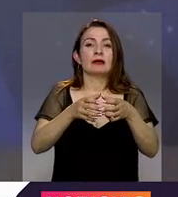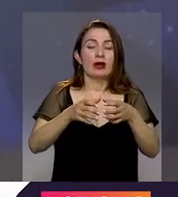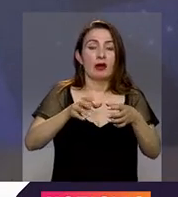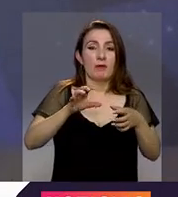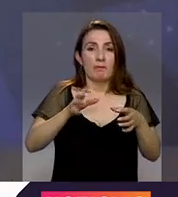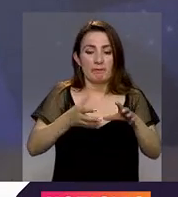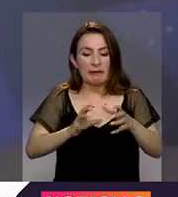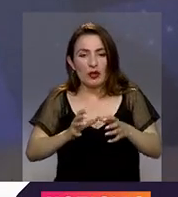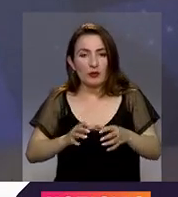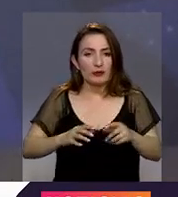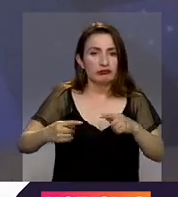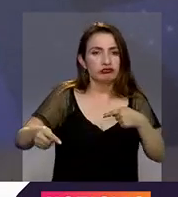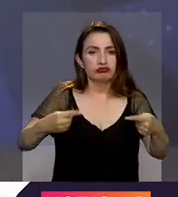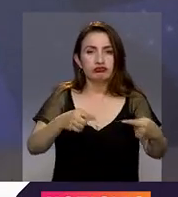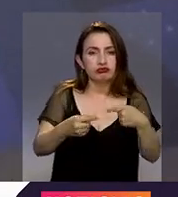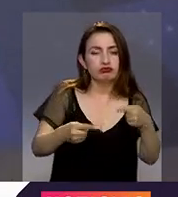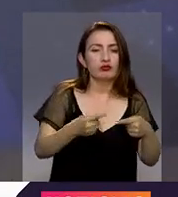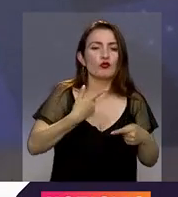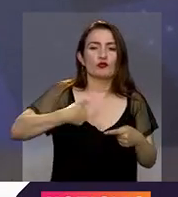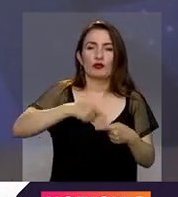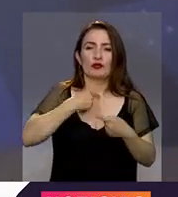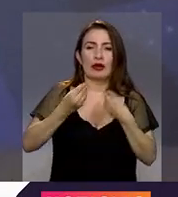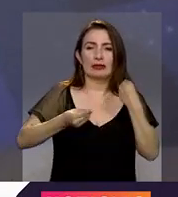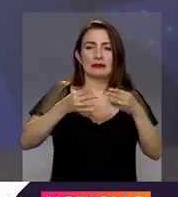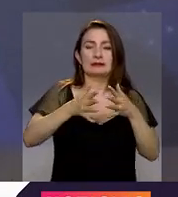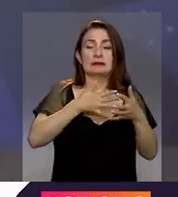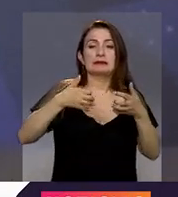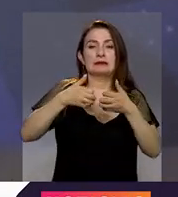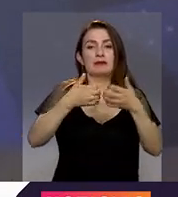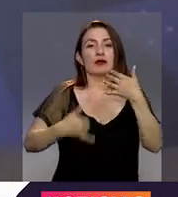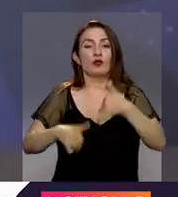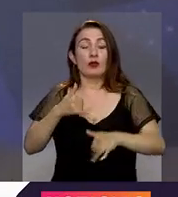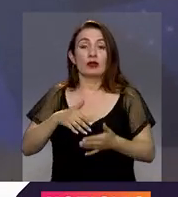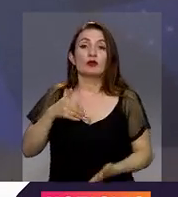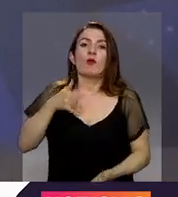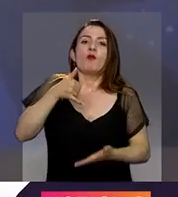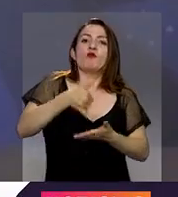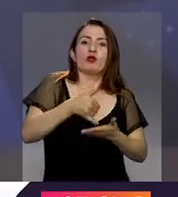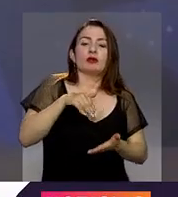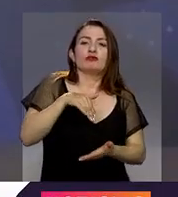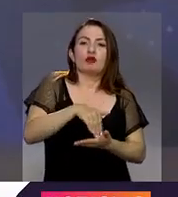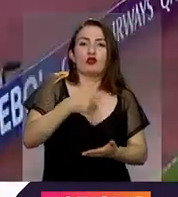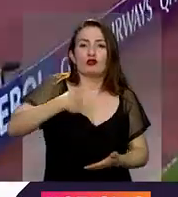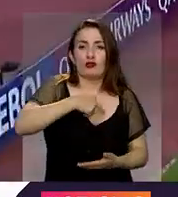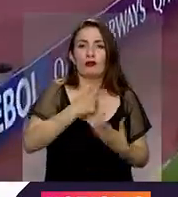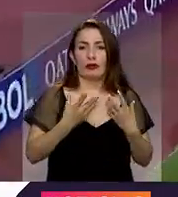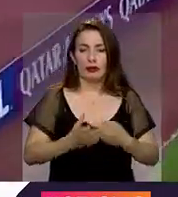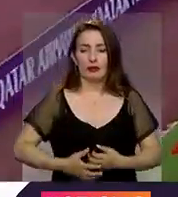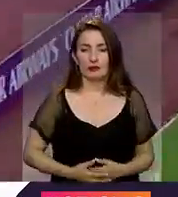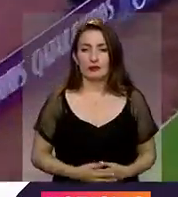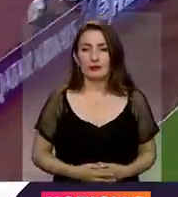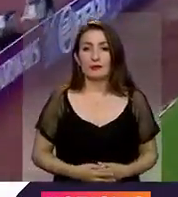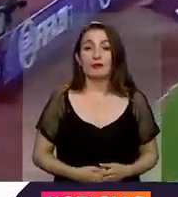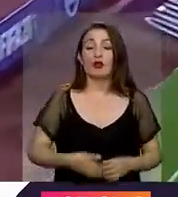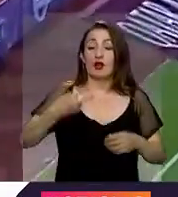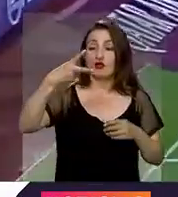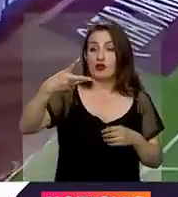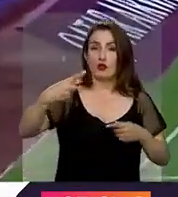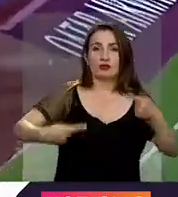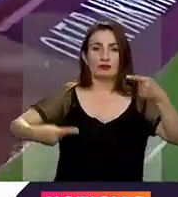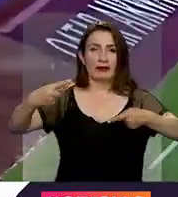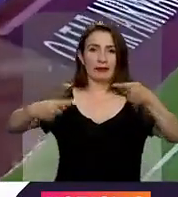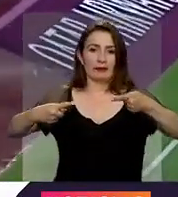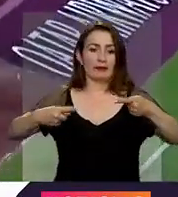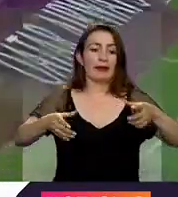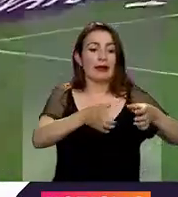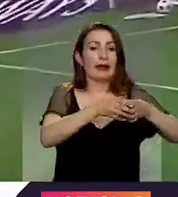pelota, a tener nuestro sistema de juego, a imponernos, que es lo que nosotros queremos. A falta de 2 partidos, la Equidad